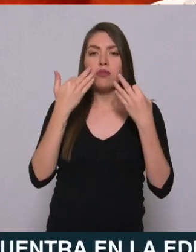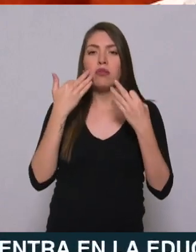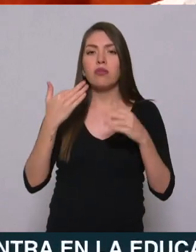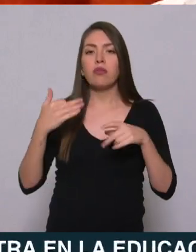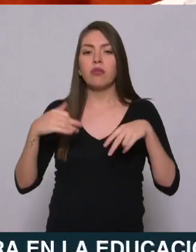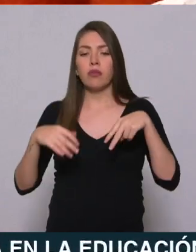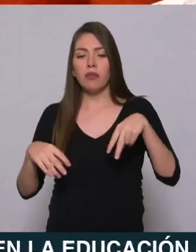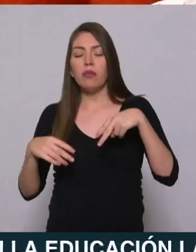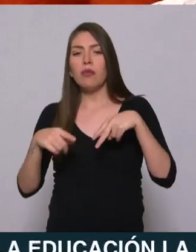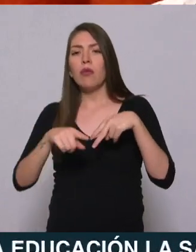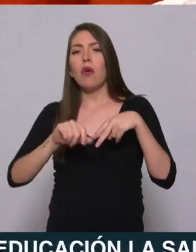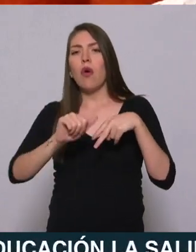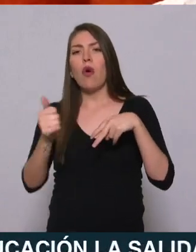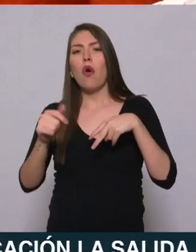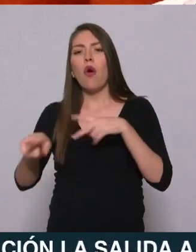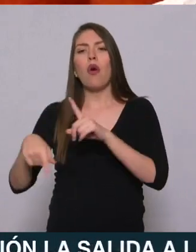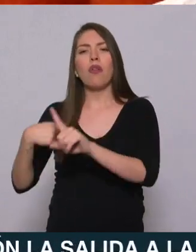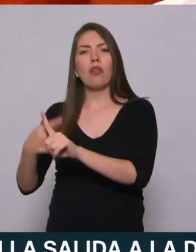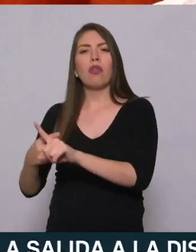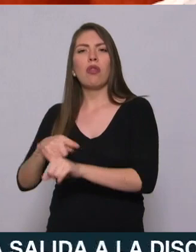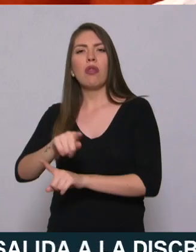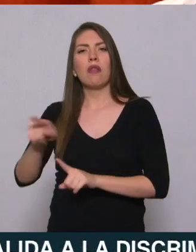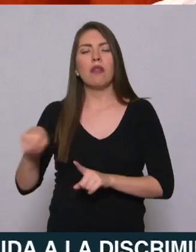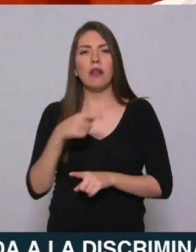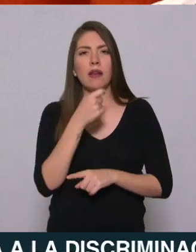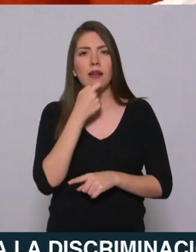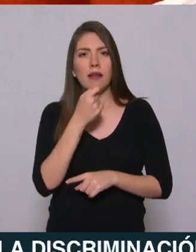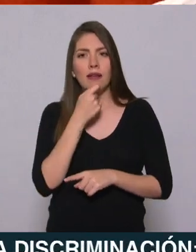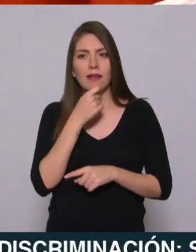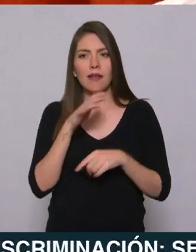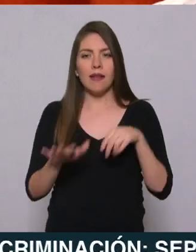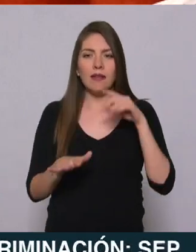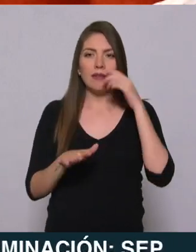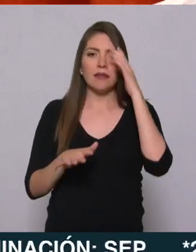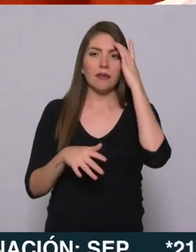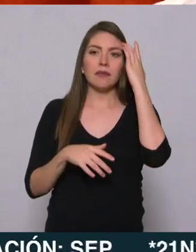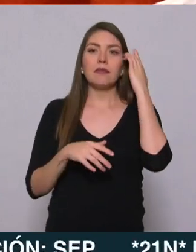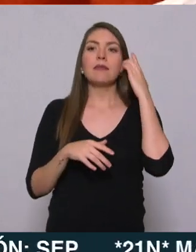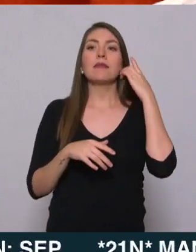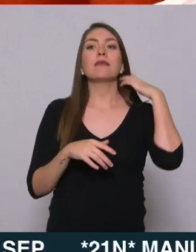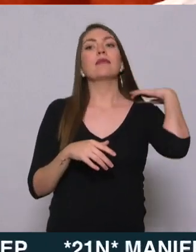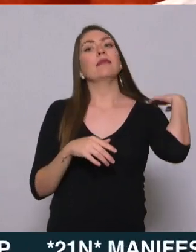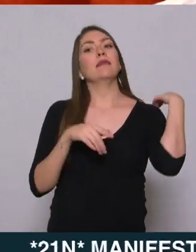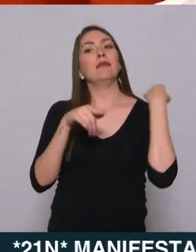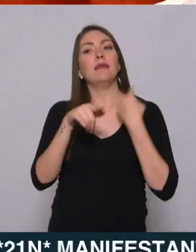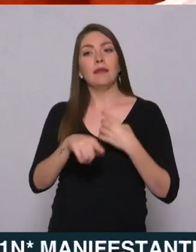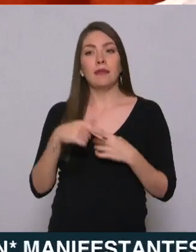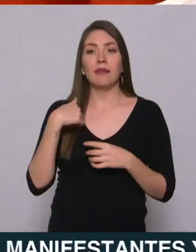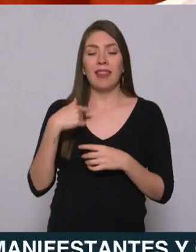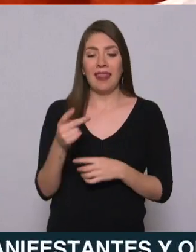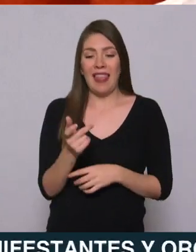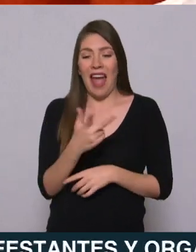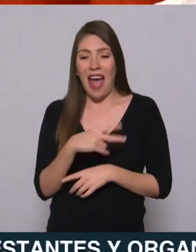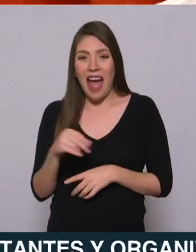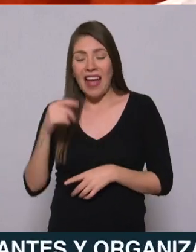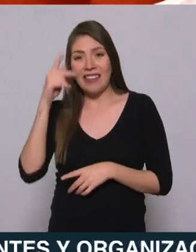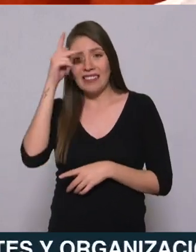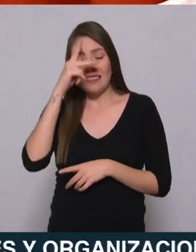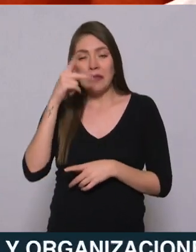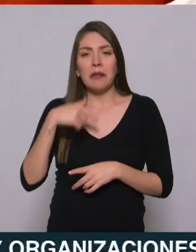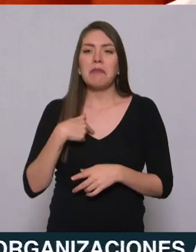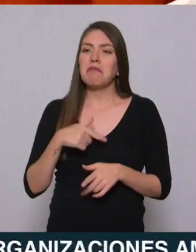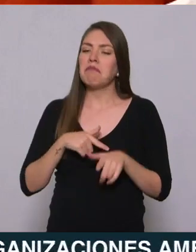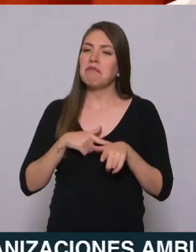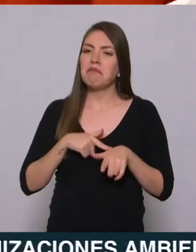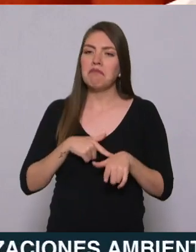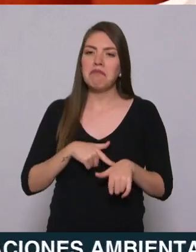niñas. Los daños que eso ha causado en mí han sido permanentes. Hasta el día